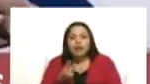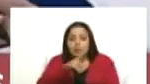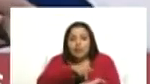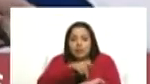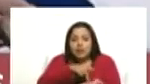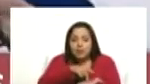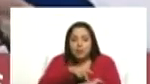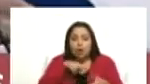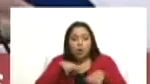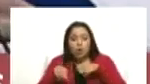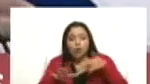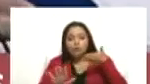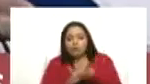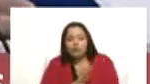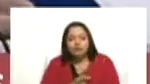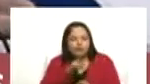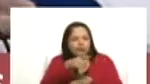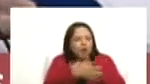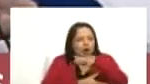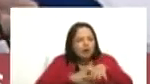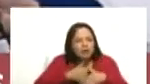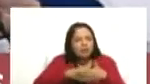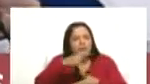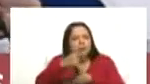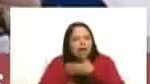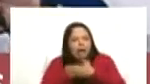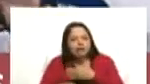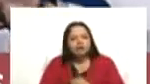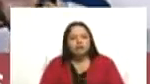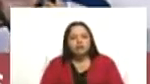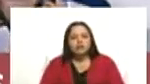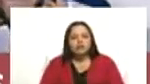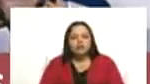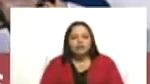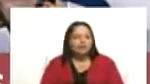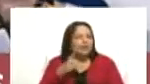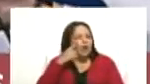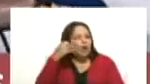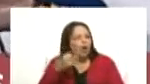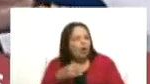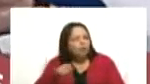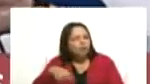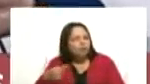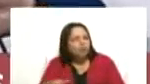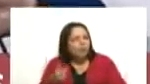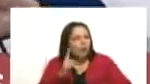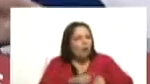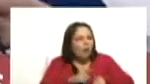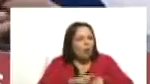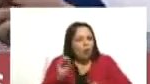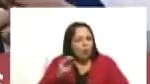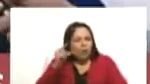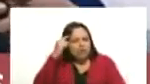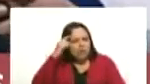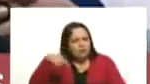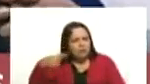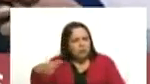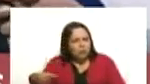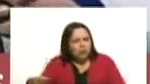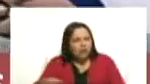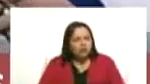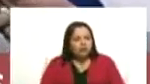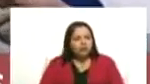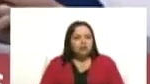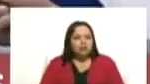involucradas, vinculadas a estos crímenes, y que en las próximas horas, días, cuando así sea